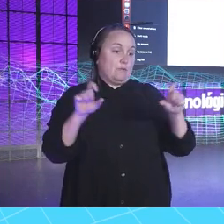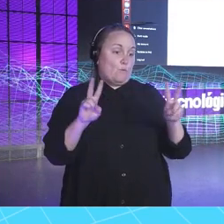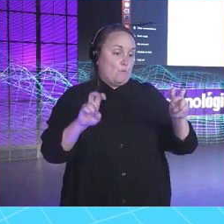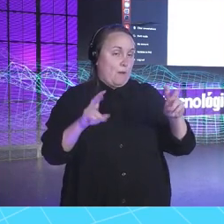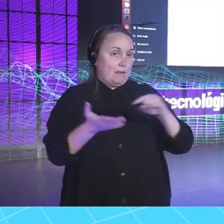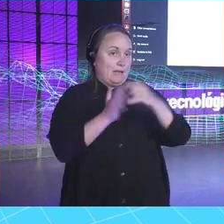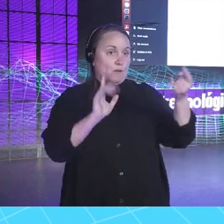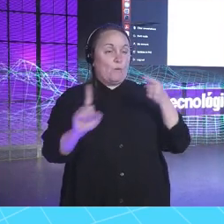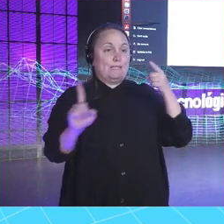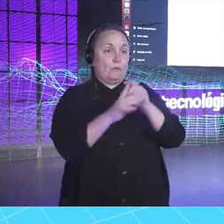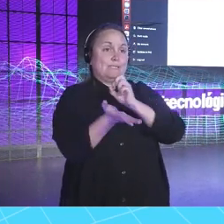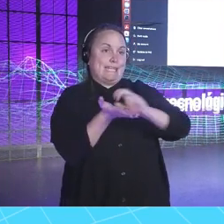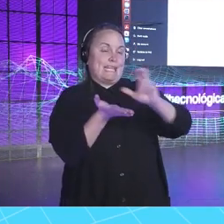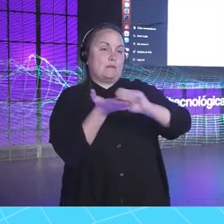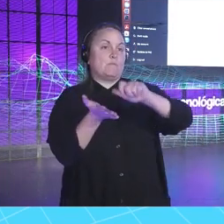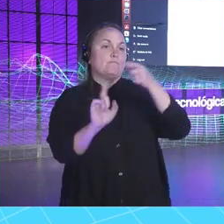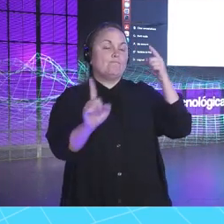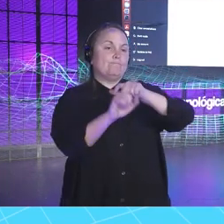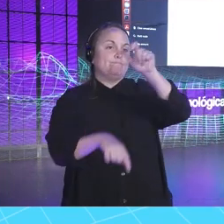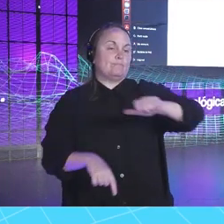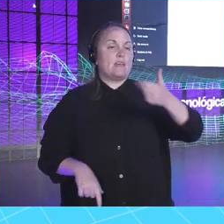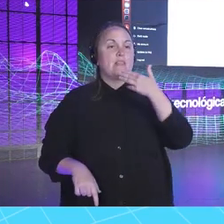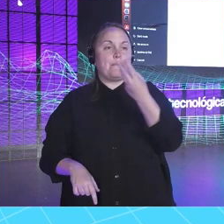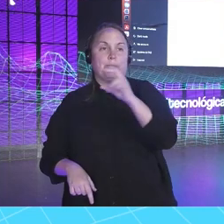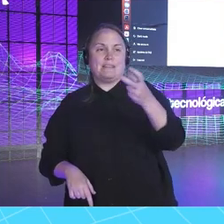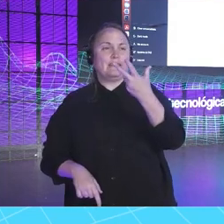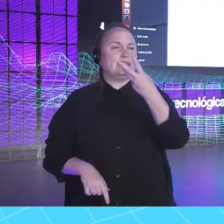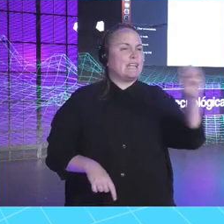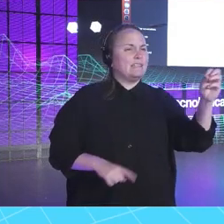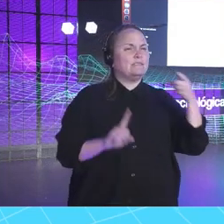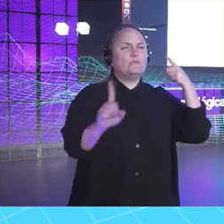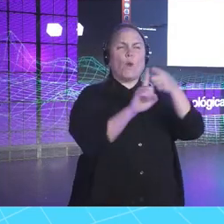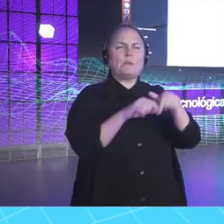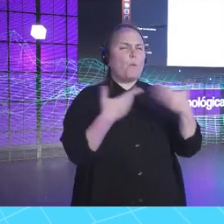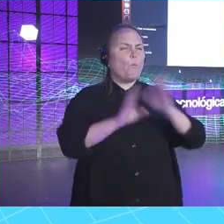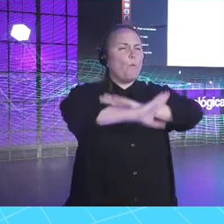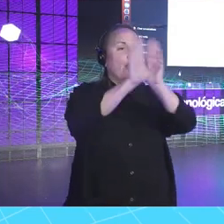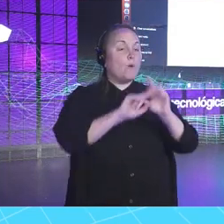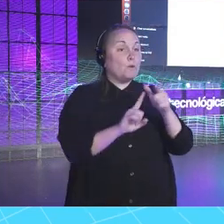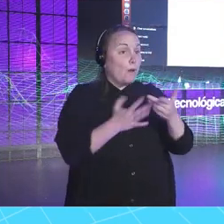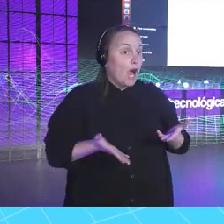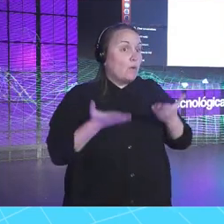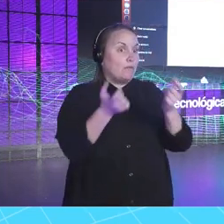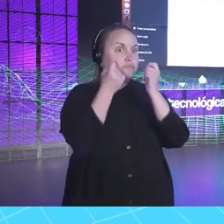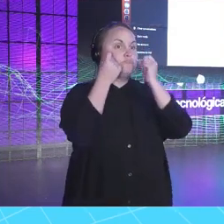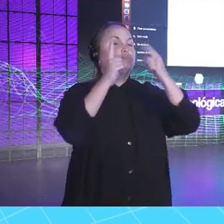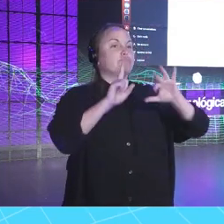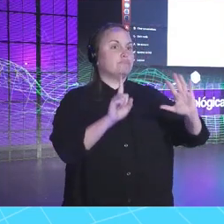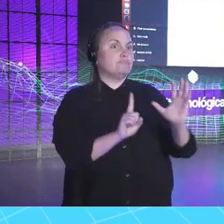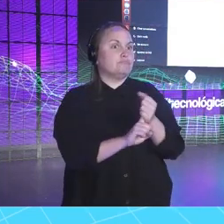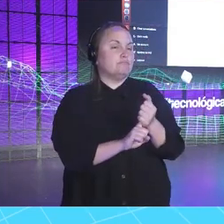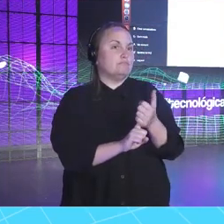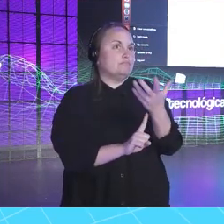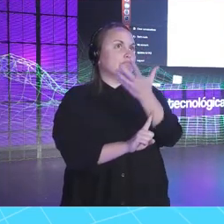20 y 30 años para ayudarles a cuál es el objetivo de que queremos Por qué para ayudarles a descubrir